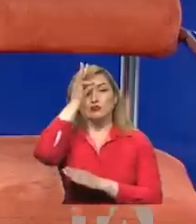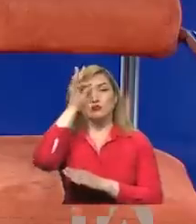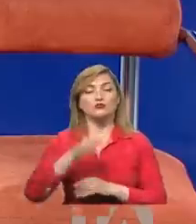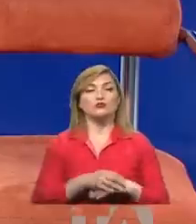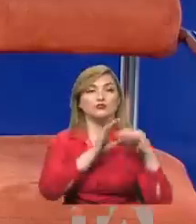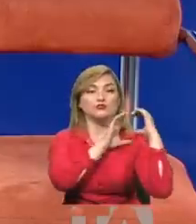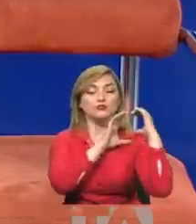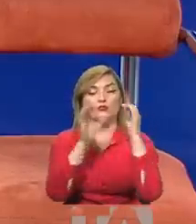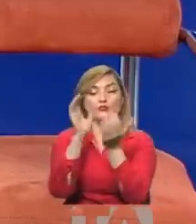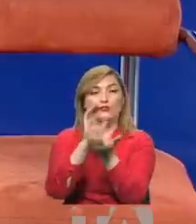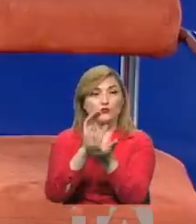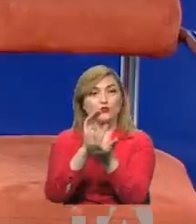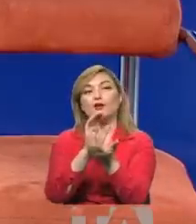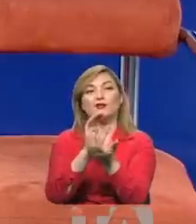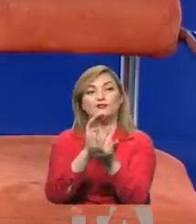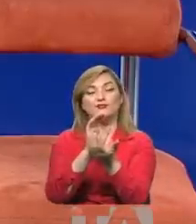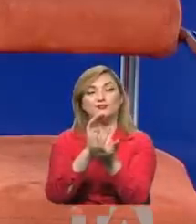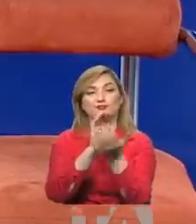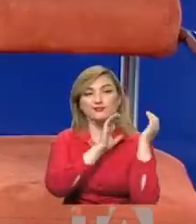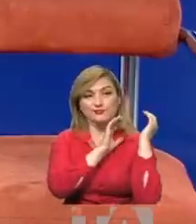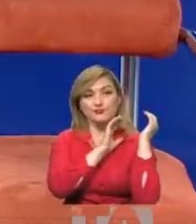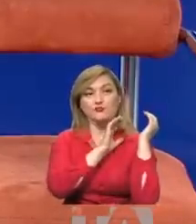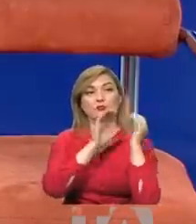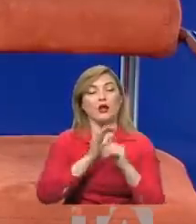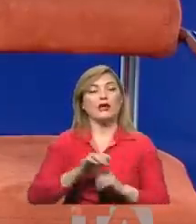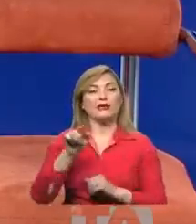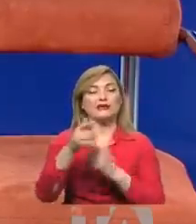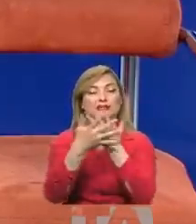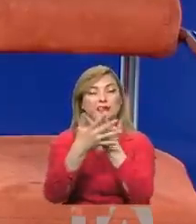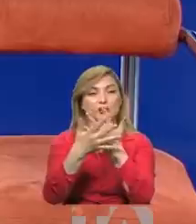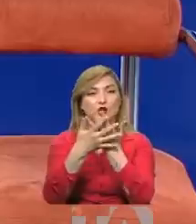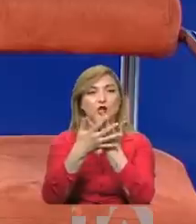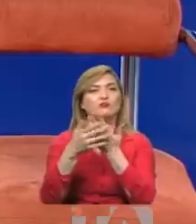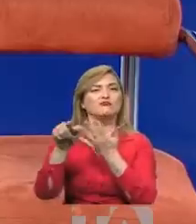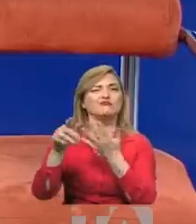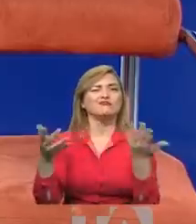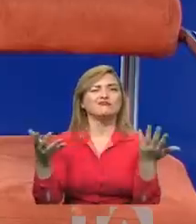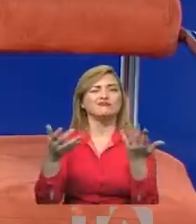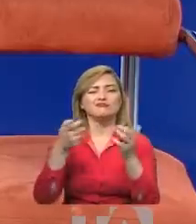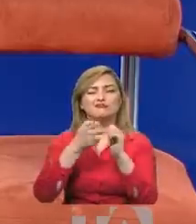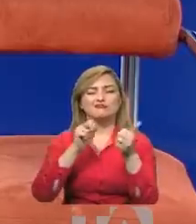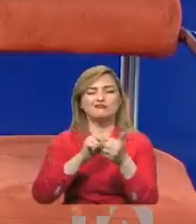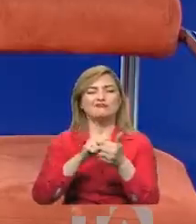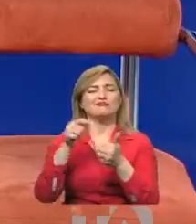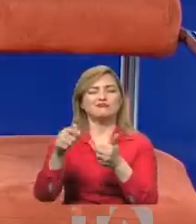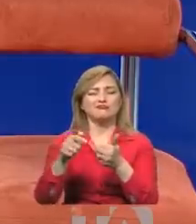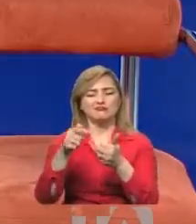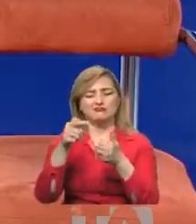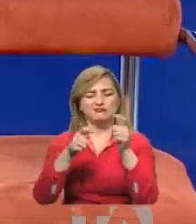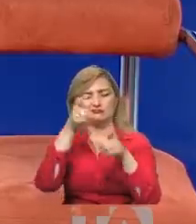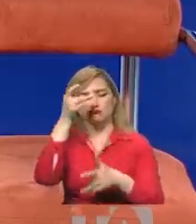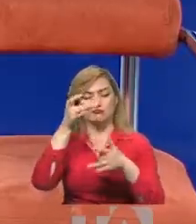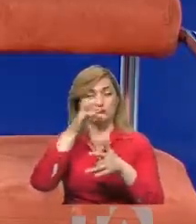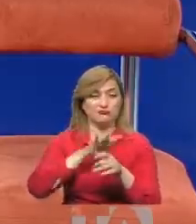Francisco de Carcelén llegó una máquina sofisticada para atender a pacientes en estado crítico con problemas renales contagiados de